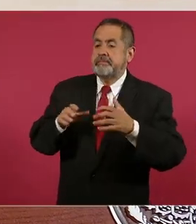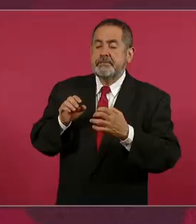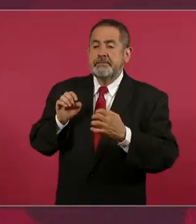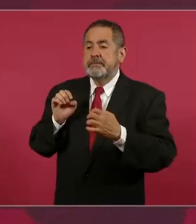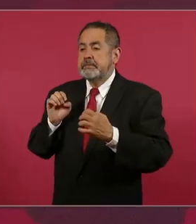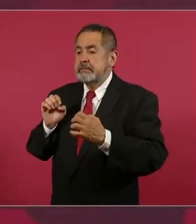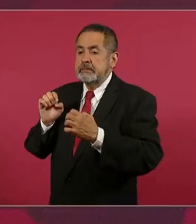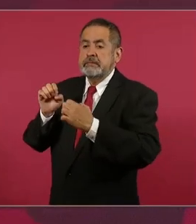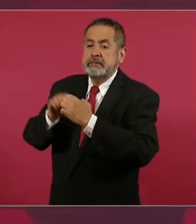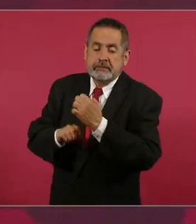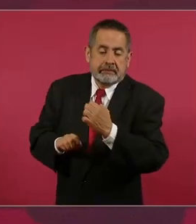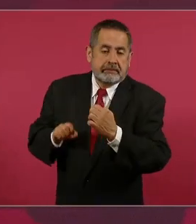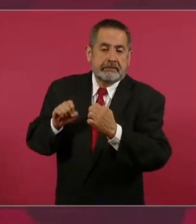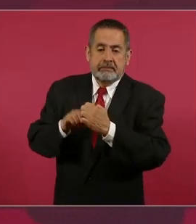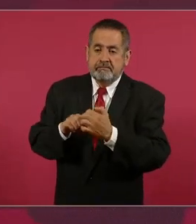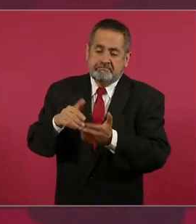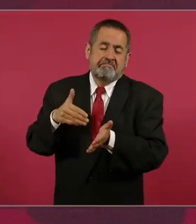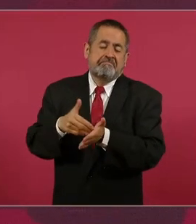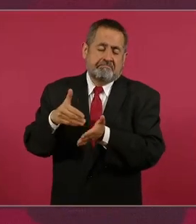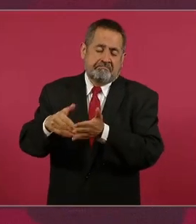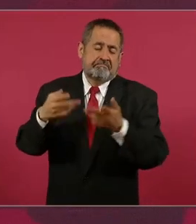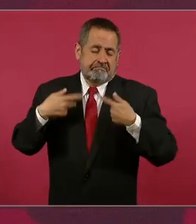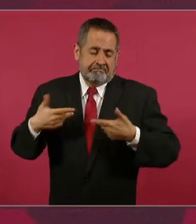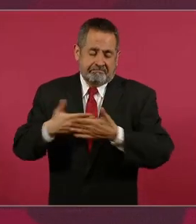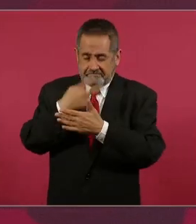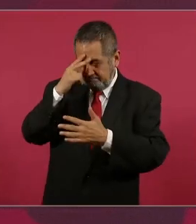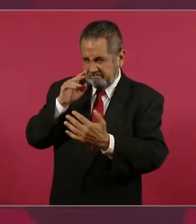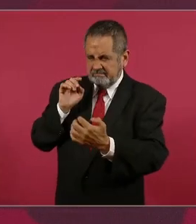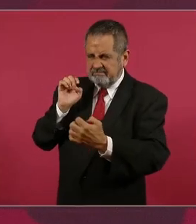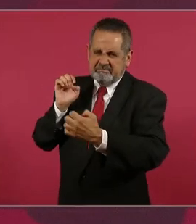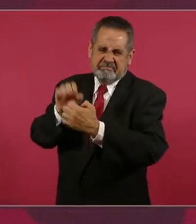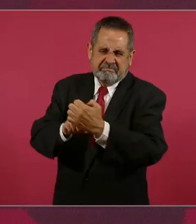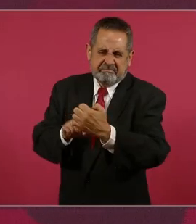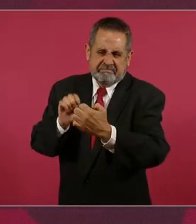engañar a millones de mexicanos.